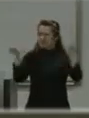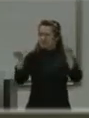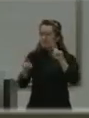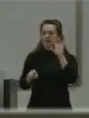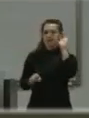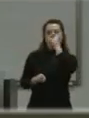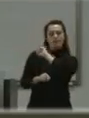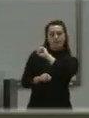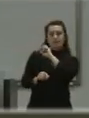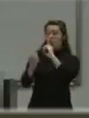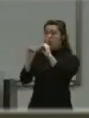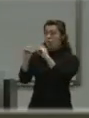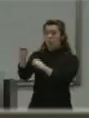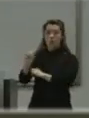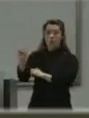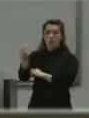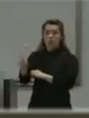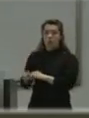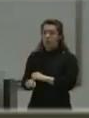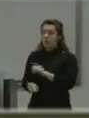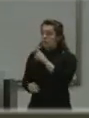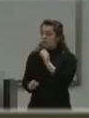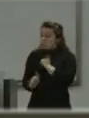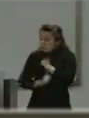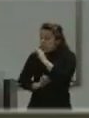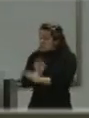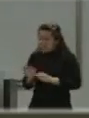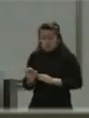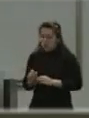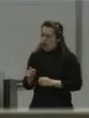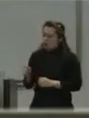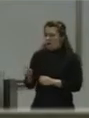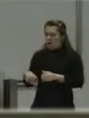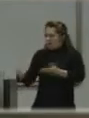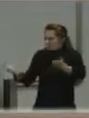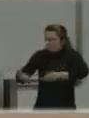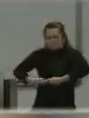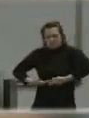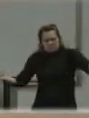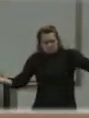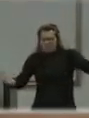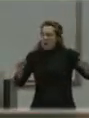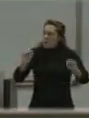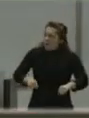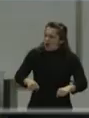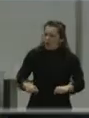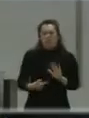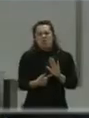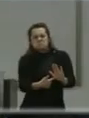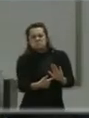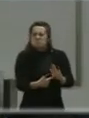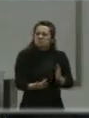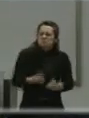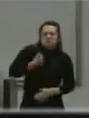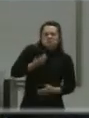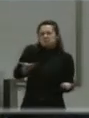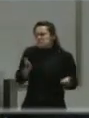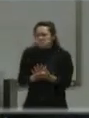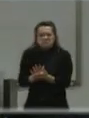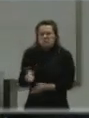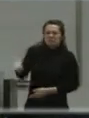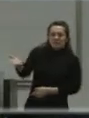mensaje que se ha brindado a los hombres es de no autocuidado de tú eres Público de tú te puedes poner en riesgo Bueno